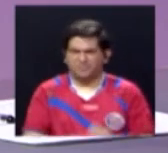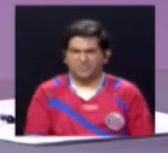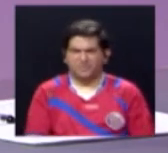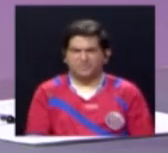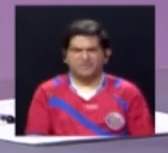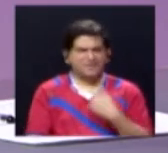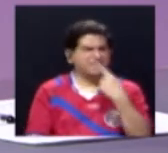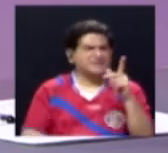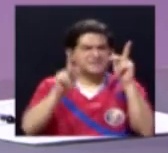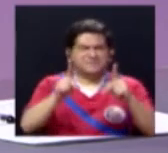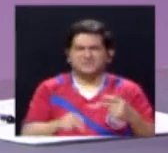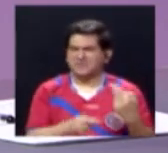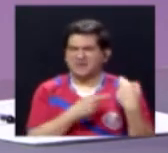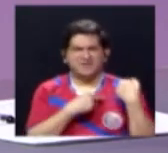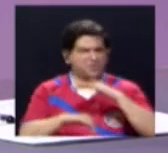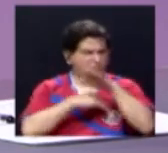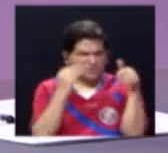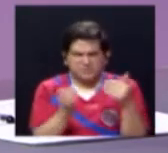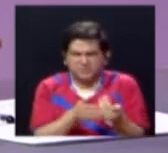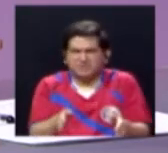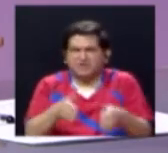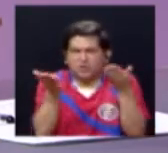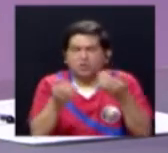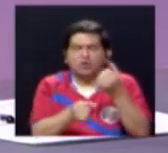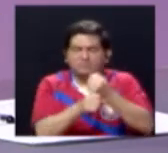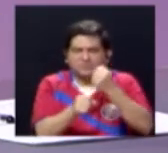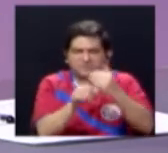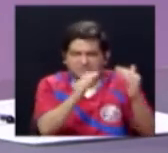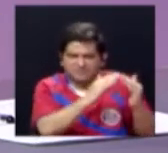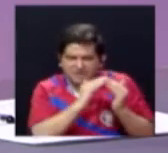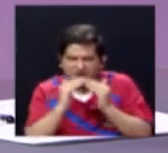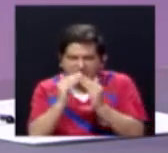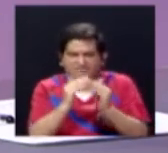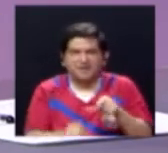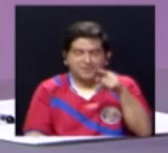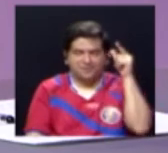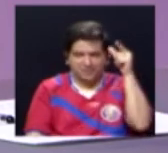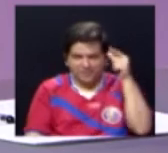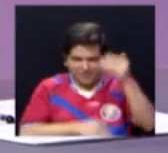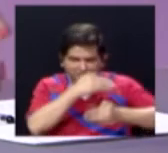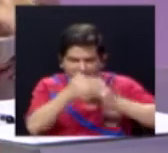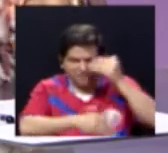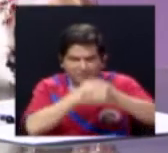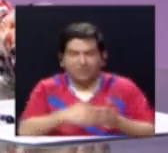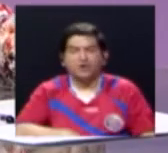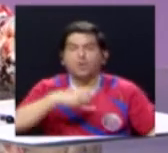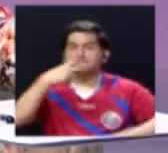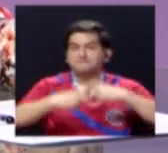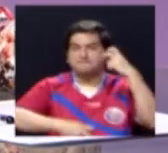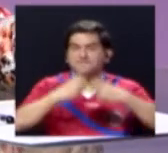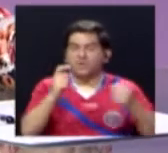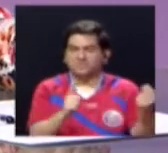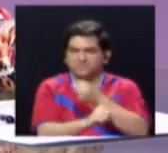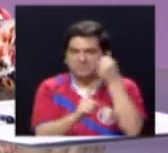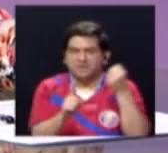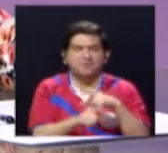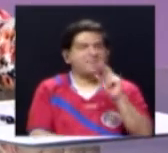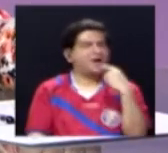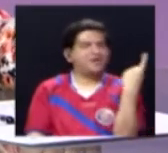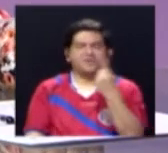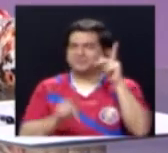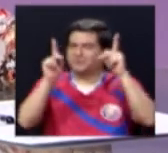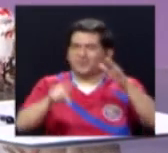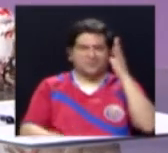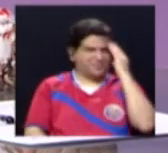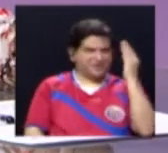responsabilidad de todos entonces trabajarlo en las comunidades desde esa lógica de que el problema de la violencia no es sólo de